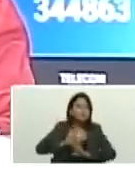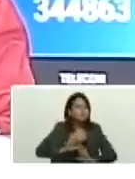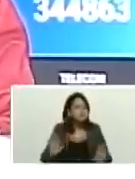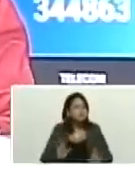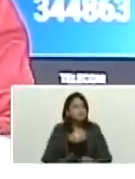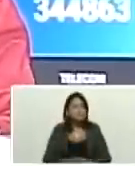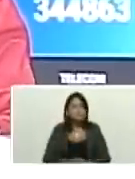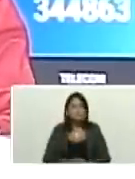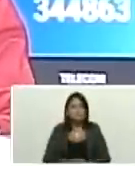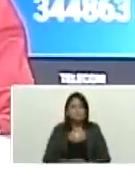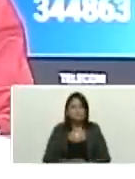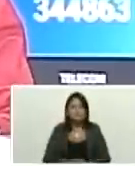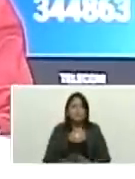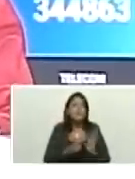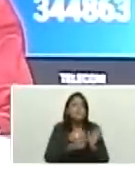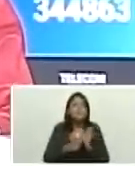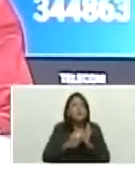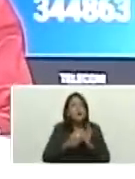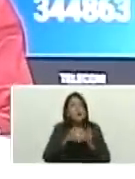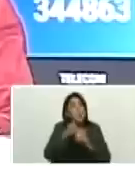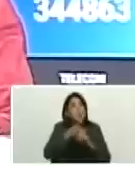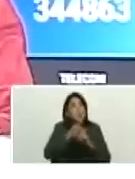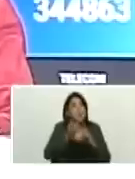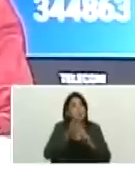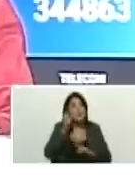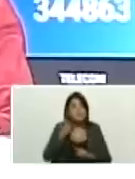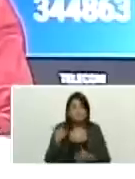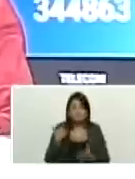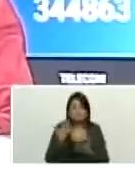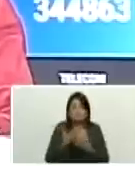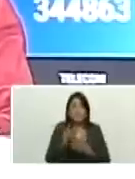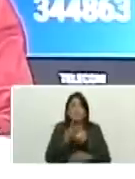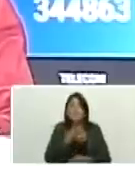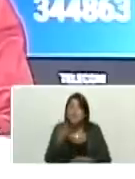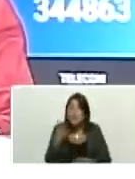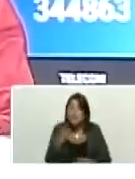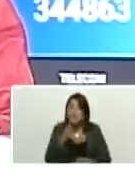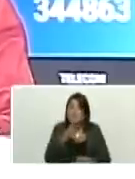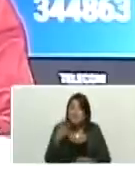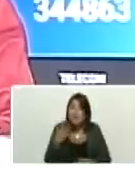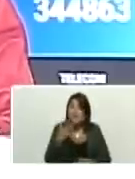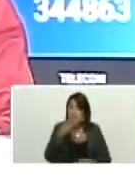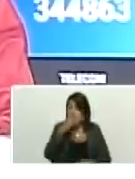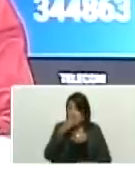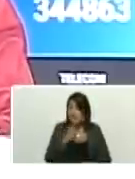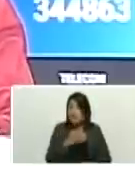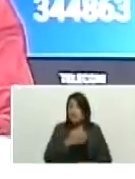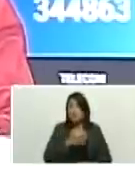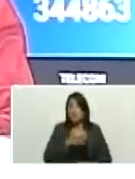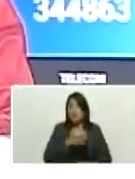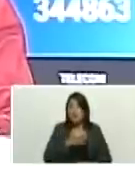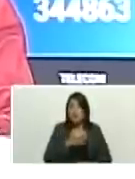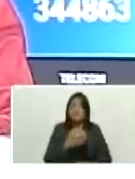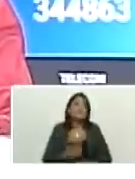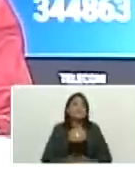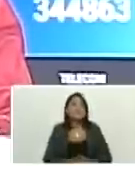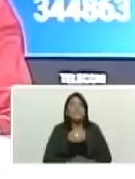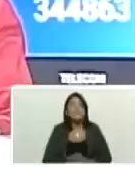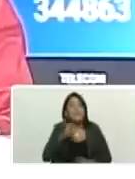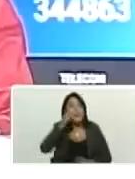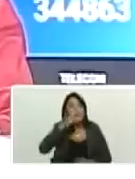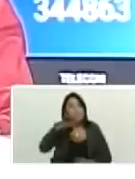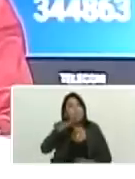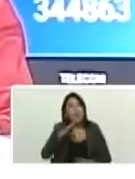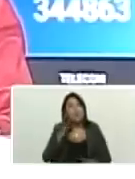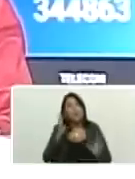sus luchas. 24 años que la luz se prendió para un pueblo. 24